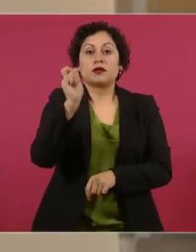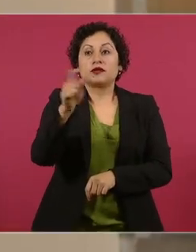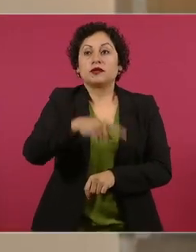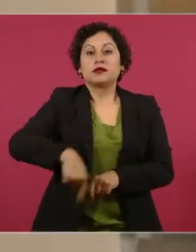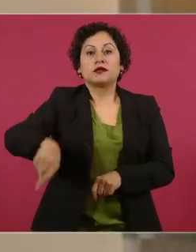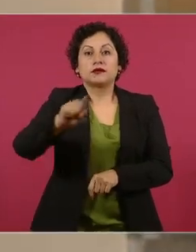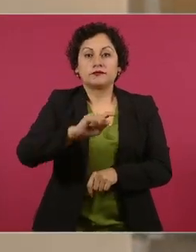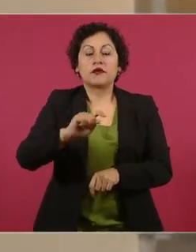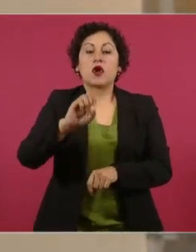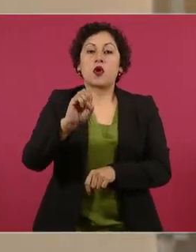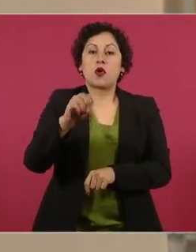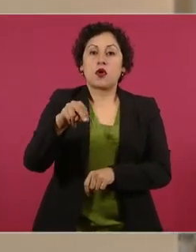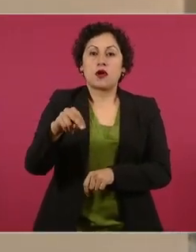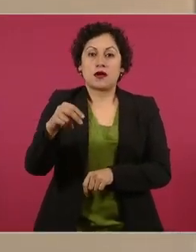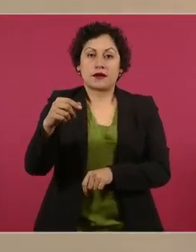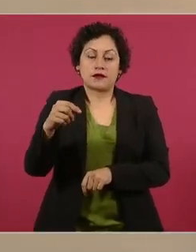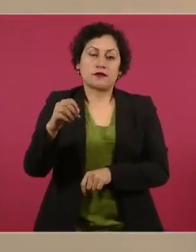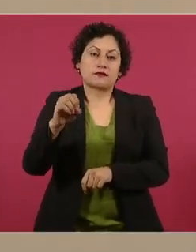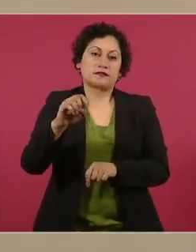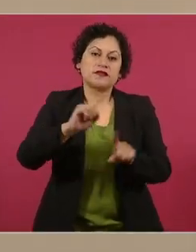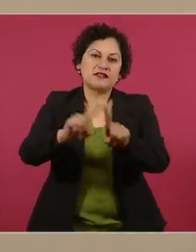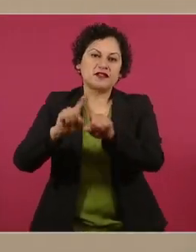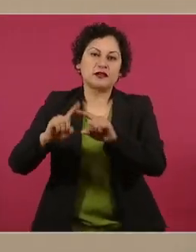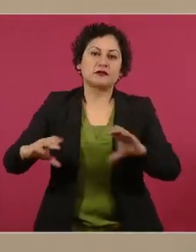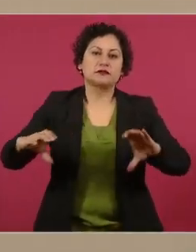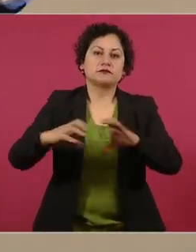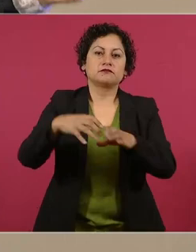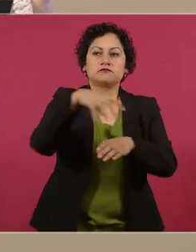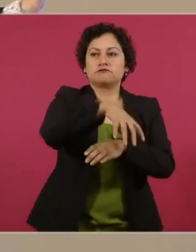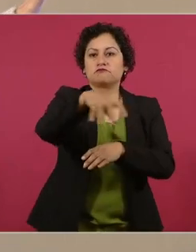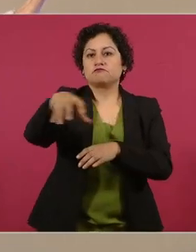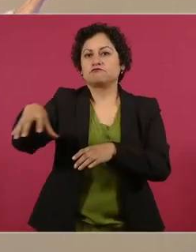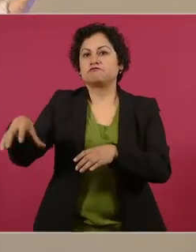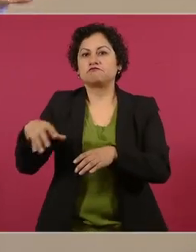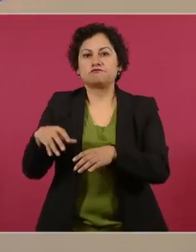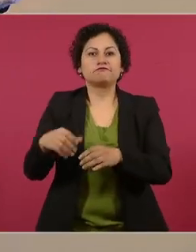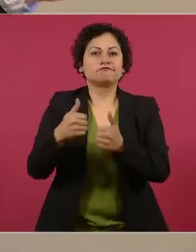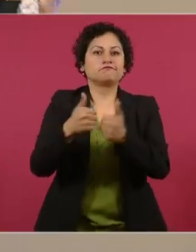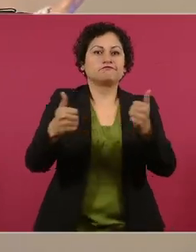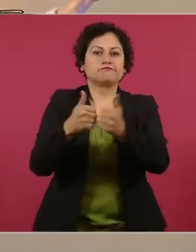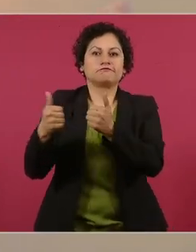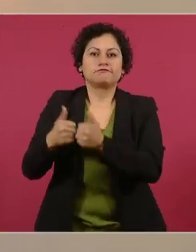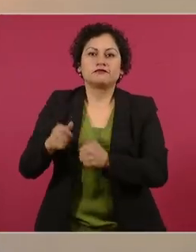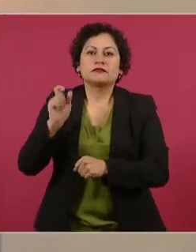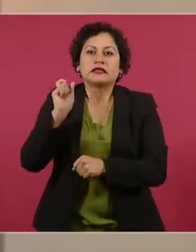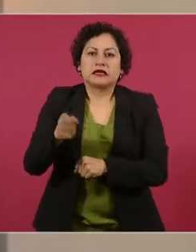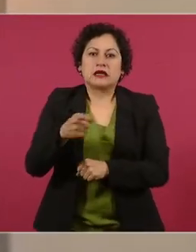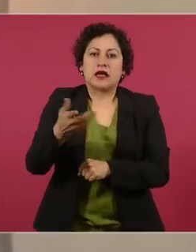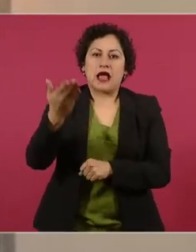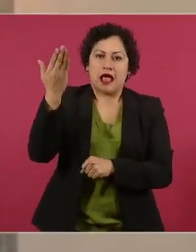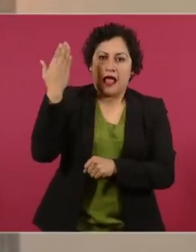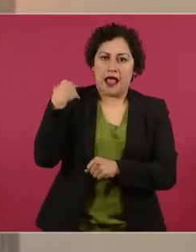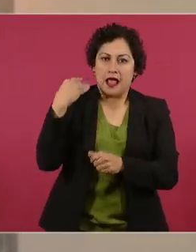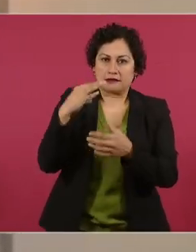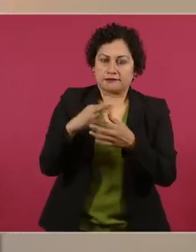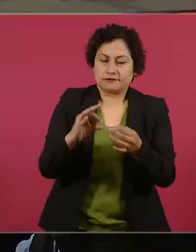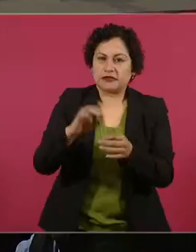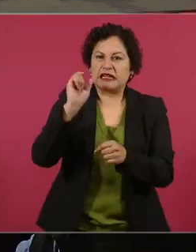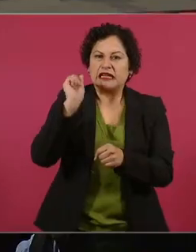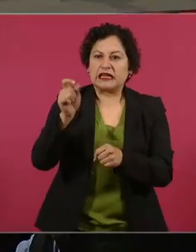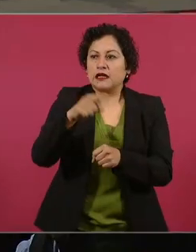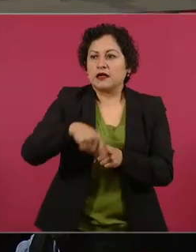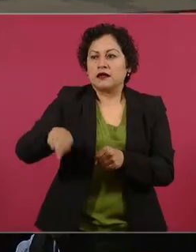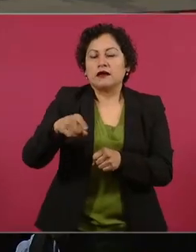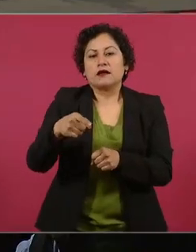autónomos. Otra de las reformas de las que habremos de hablar más adelante tienen que ver con la duplicidad de funciones y con extinguir